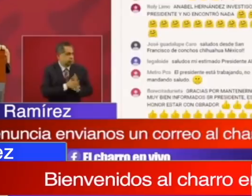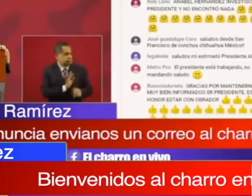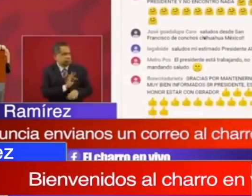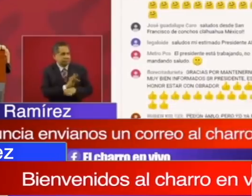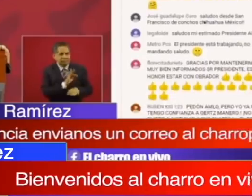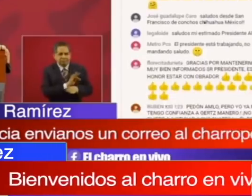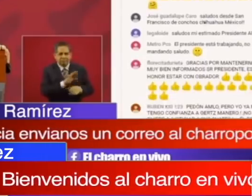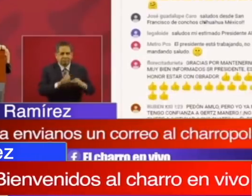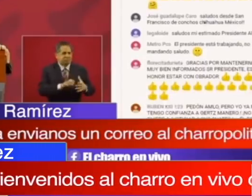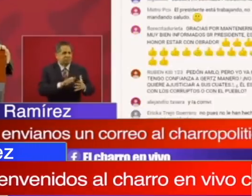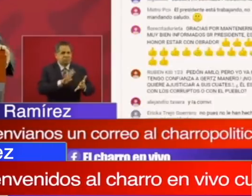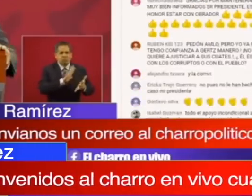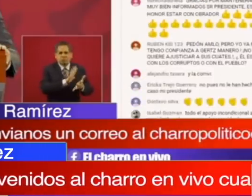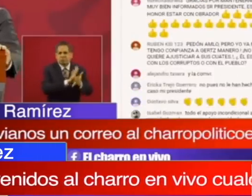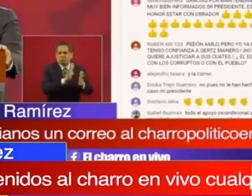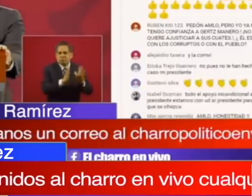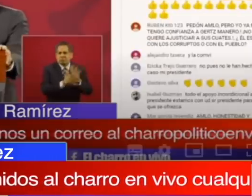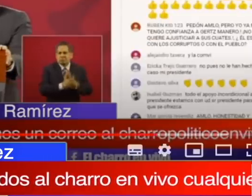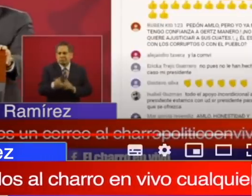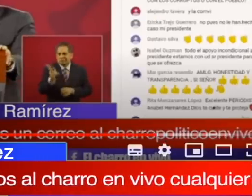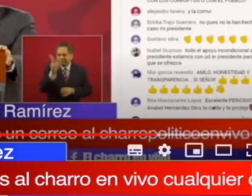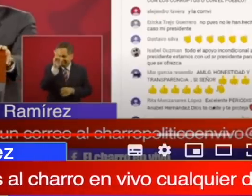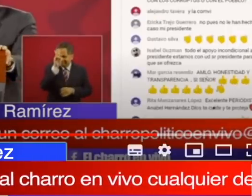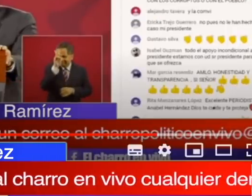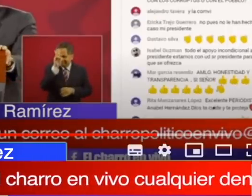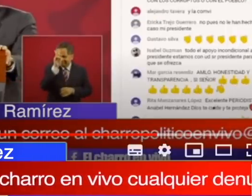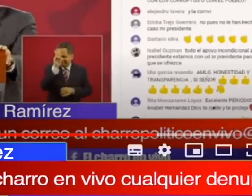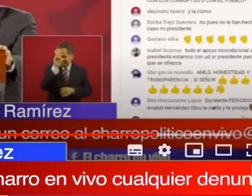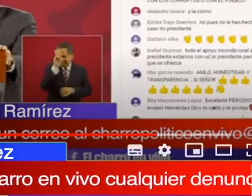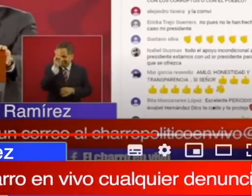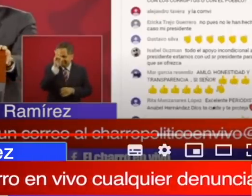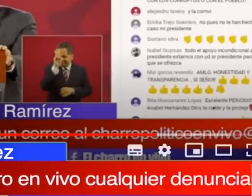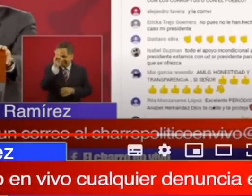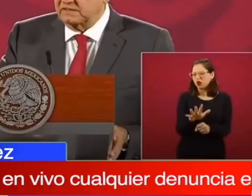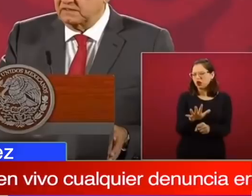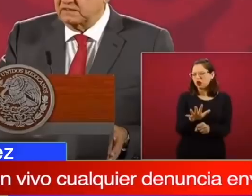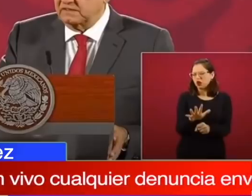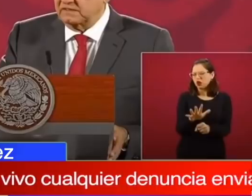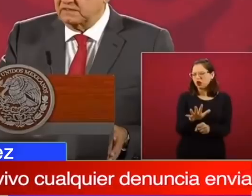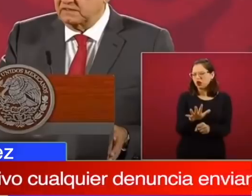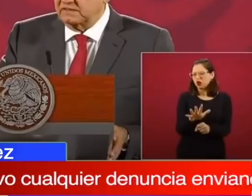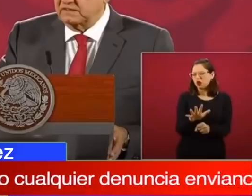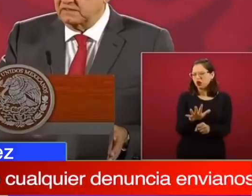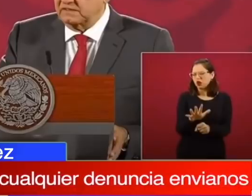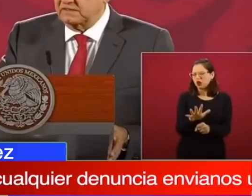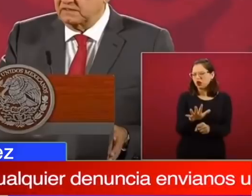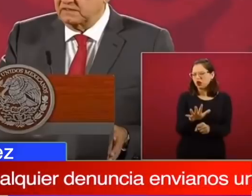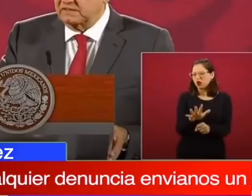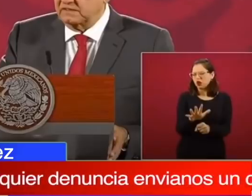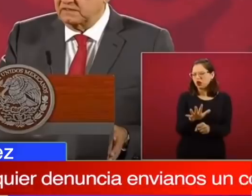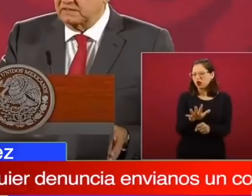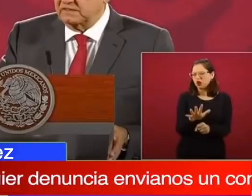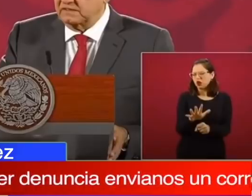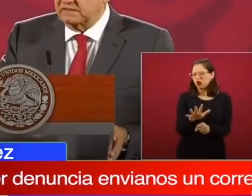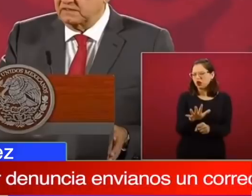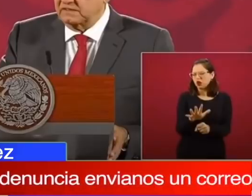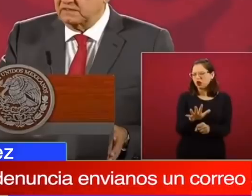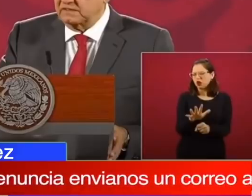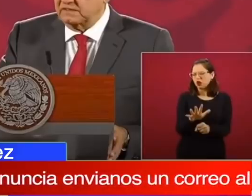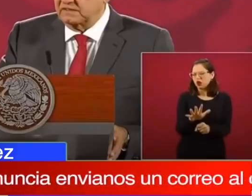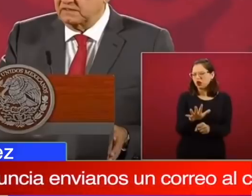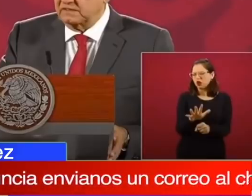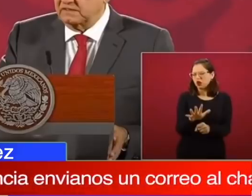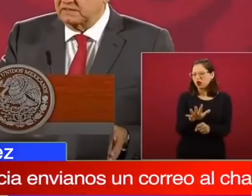una de las bandas del crimen organizado. Y es que familia, es lastimoso, pero así operaban los sexenios